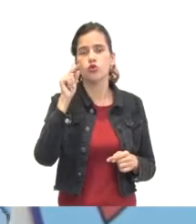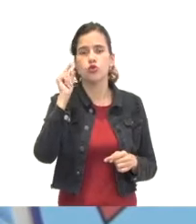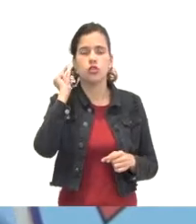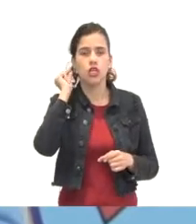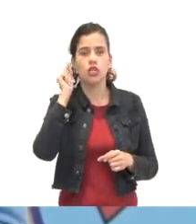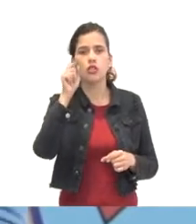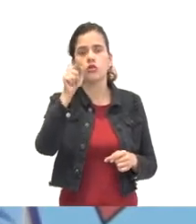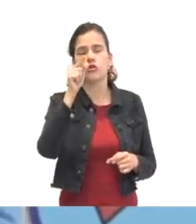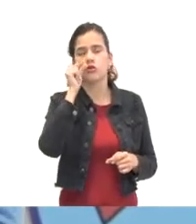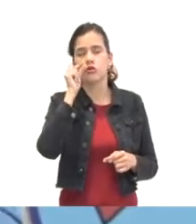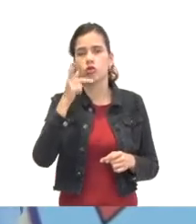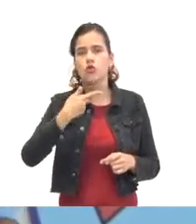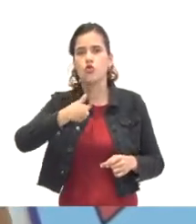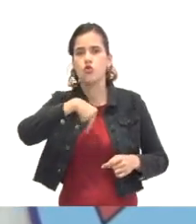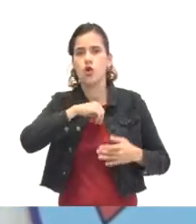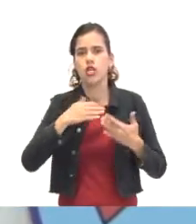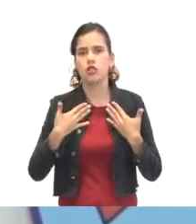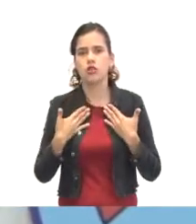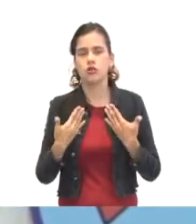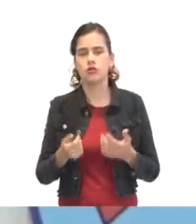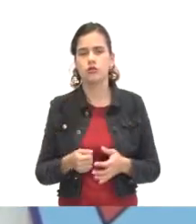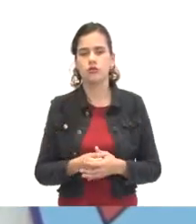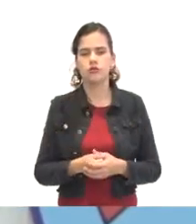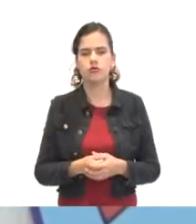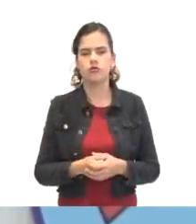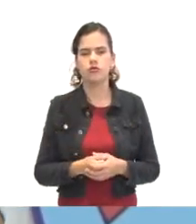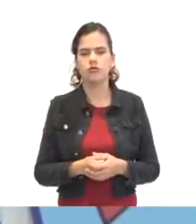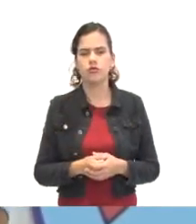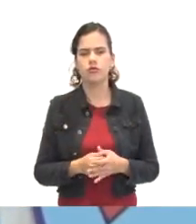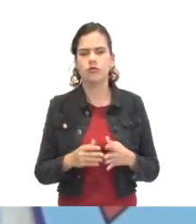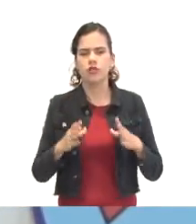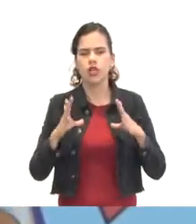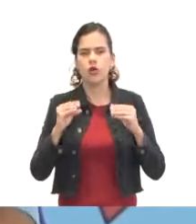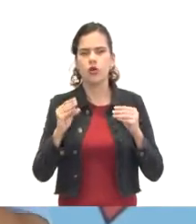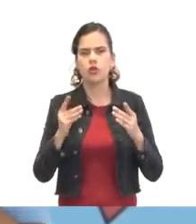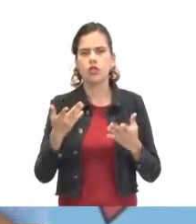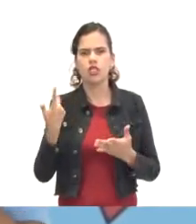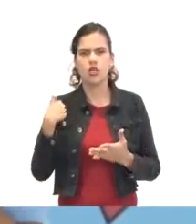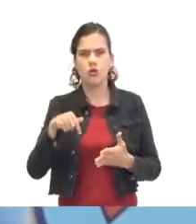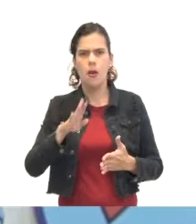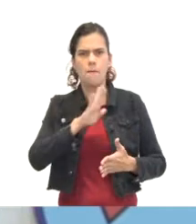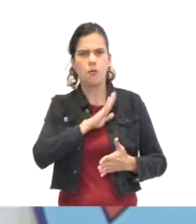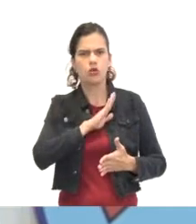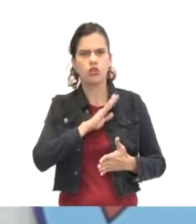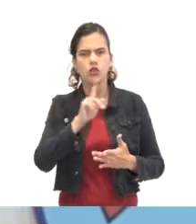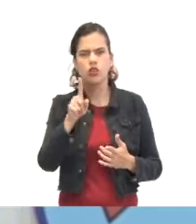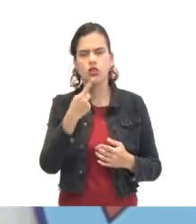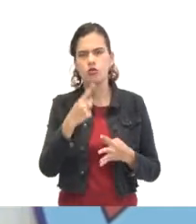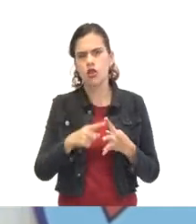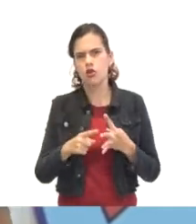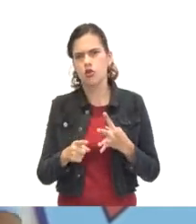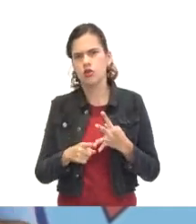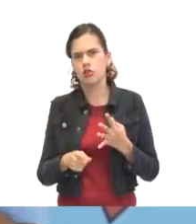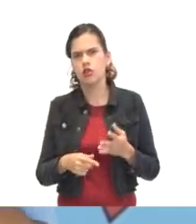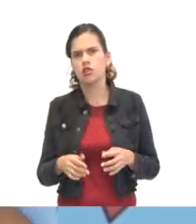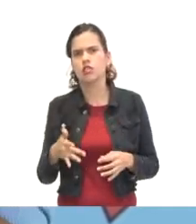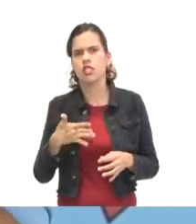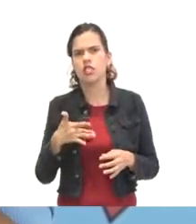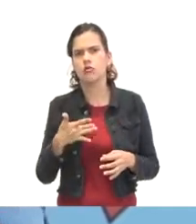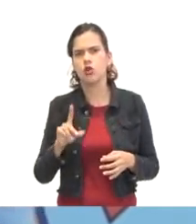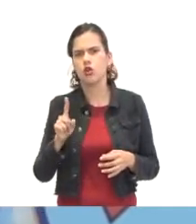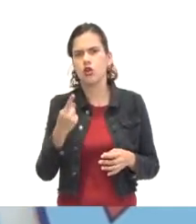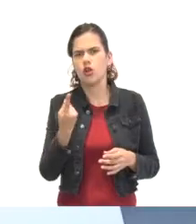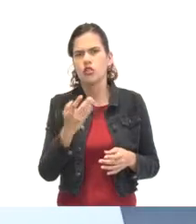nuestro, nuestra, suyo o suya. Exacto. Ok, es cuando queremos tener posesión de algo, cuando sentimos que algo es